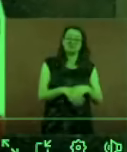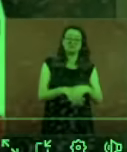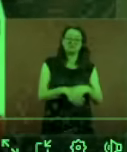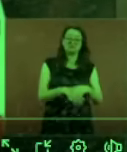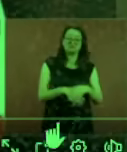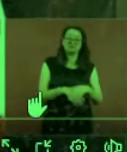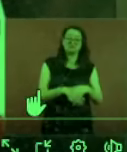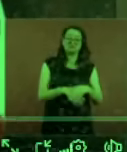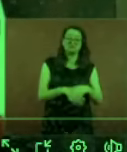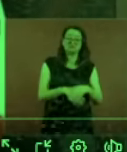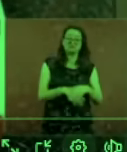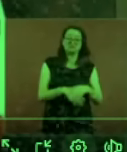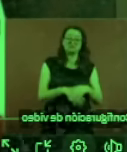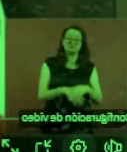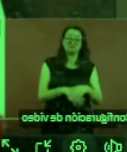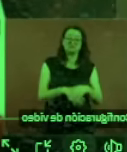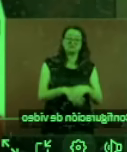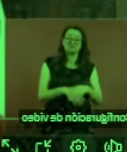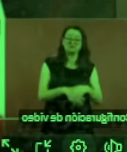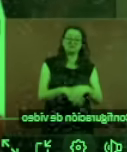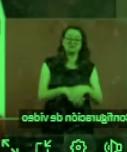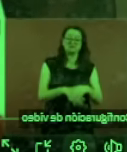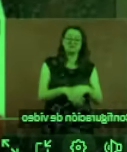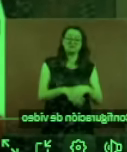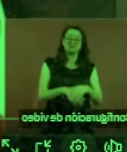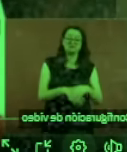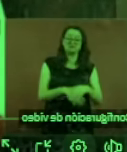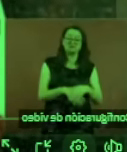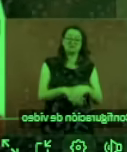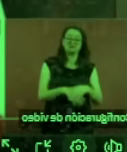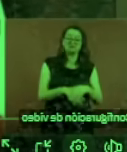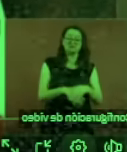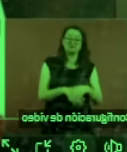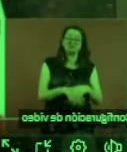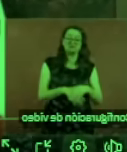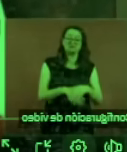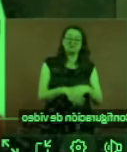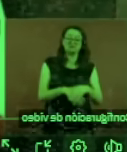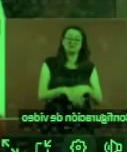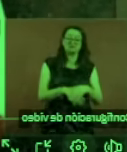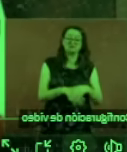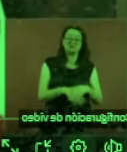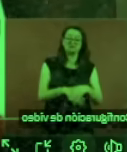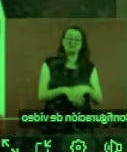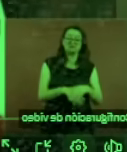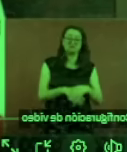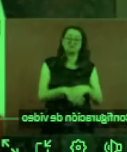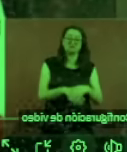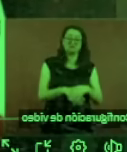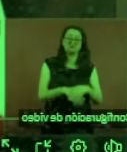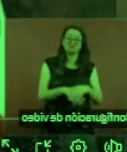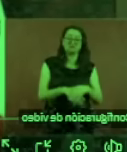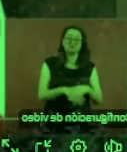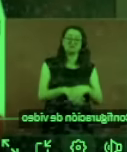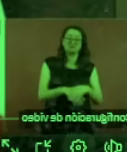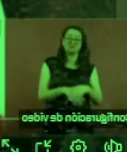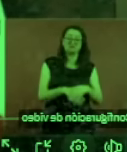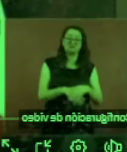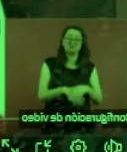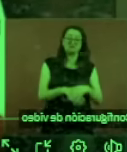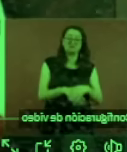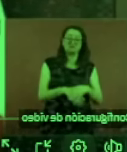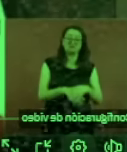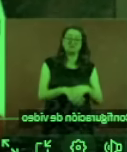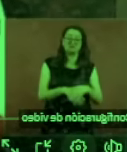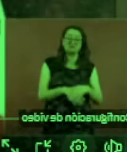Vemos además en este caso igual cómo el presidente Andrés Manuel se burla de Denise Dresser,